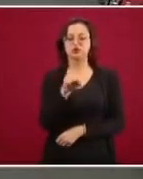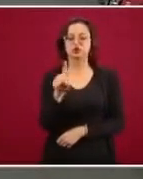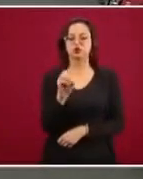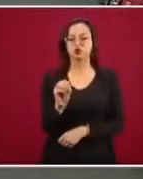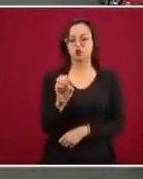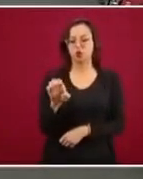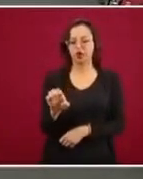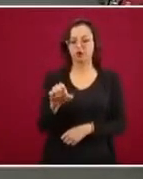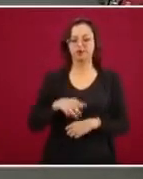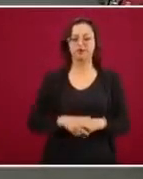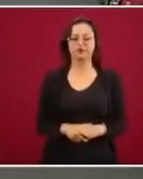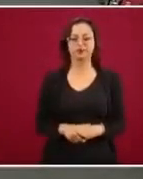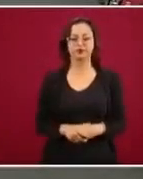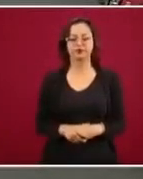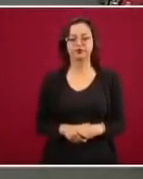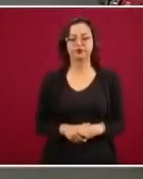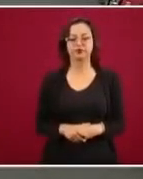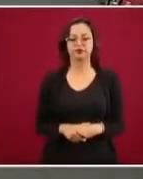aburto